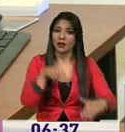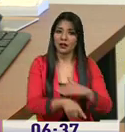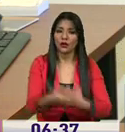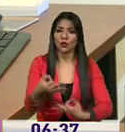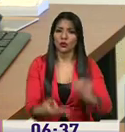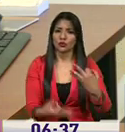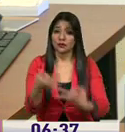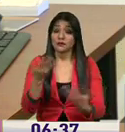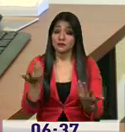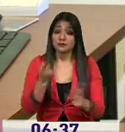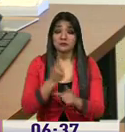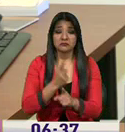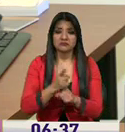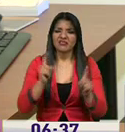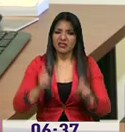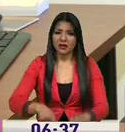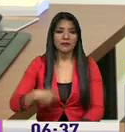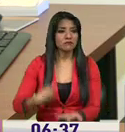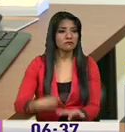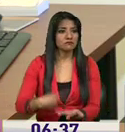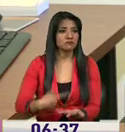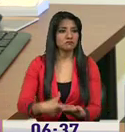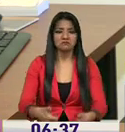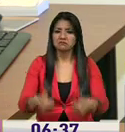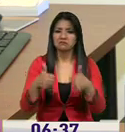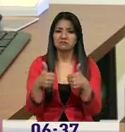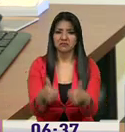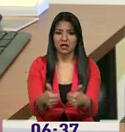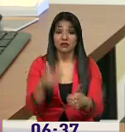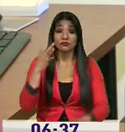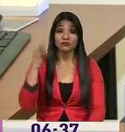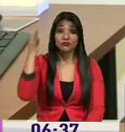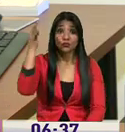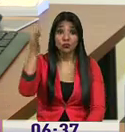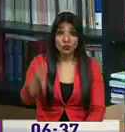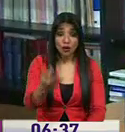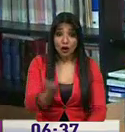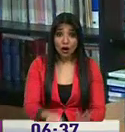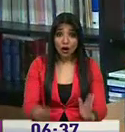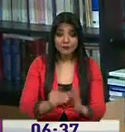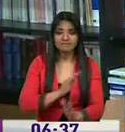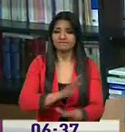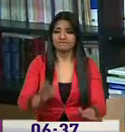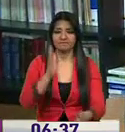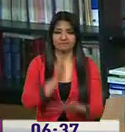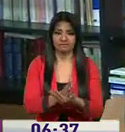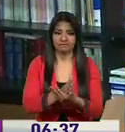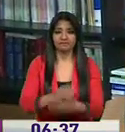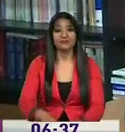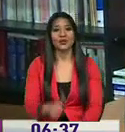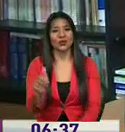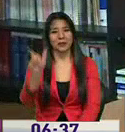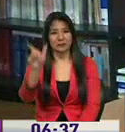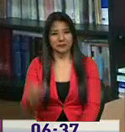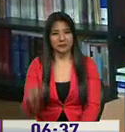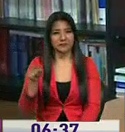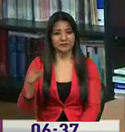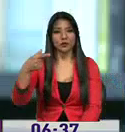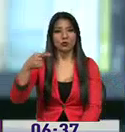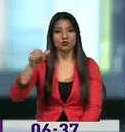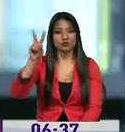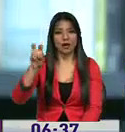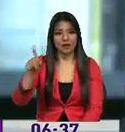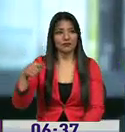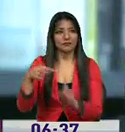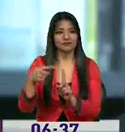Hay que analizarlo adecuadamente para que hacia el futuro eso no se repita. Gustavo Medina tampoco disipa esa posibilidad.